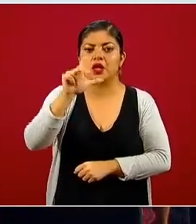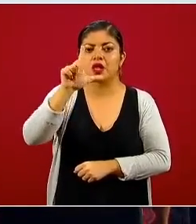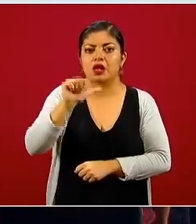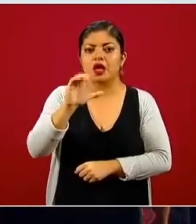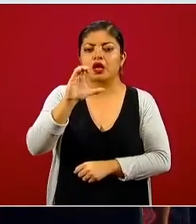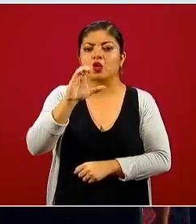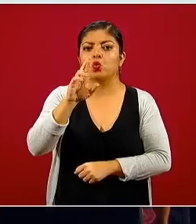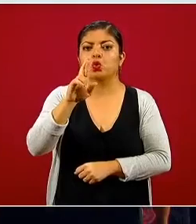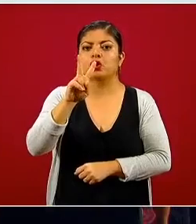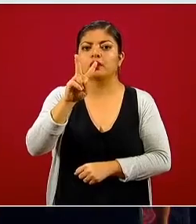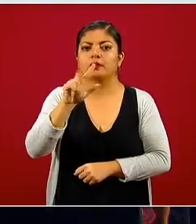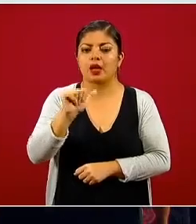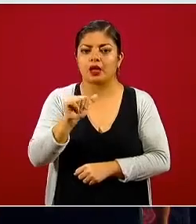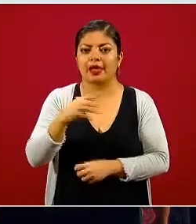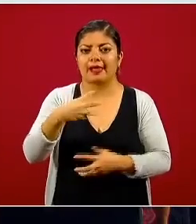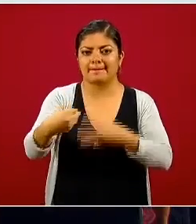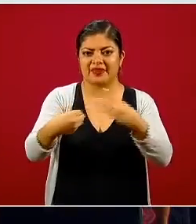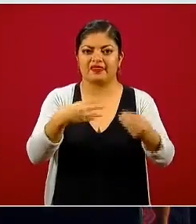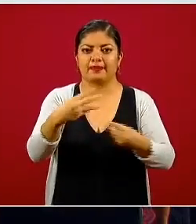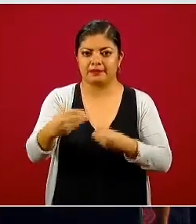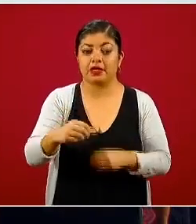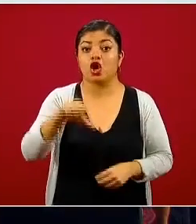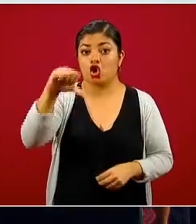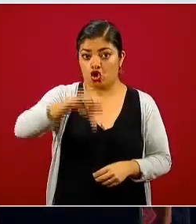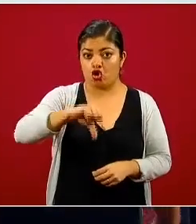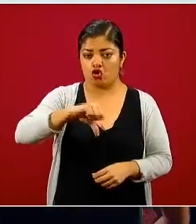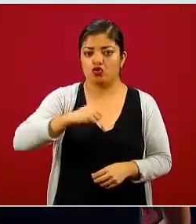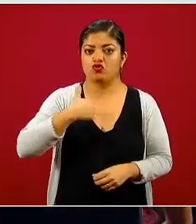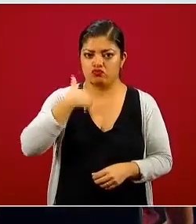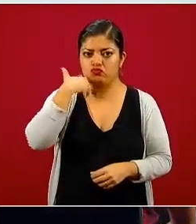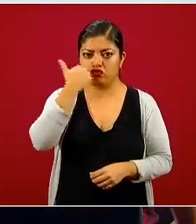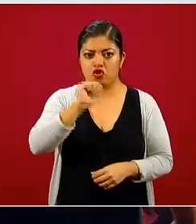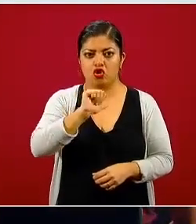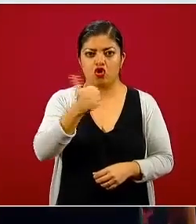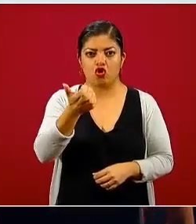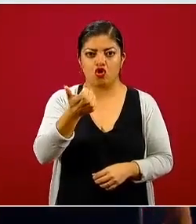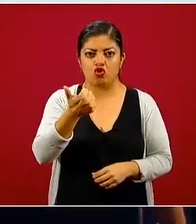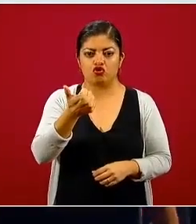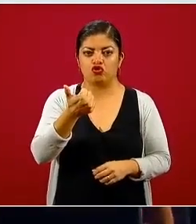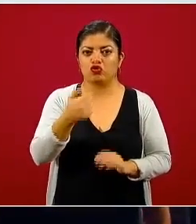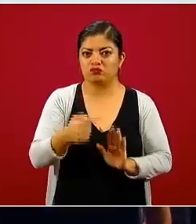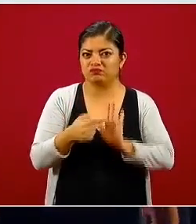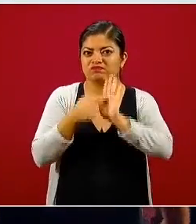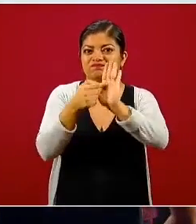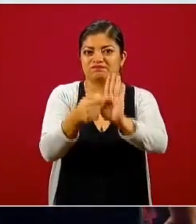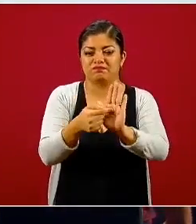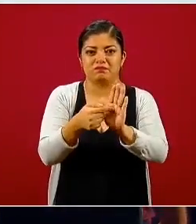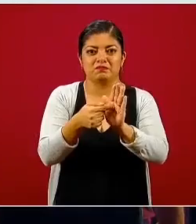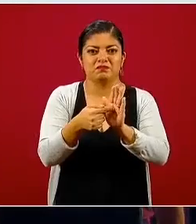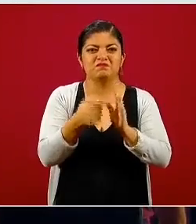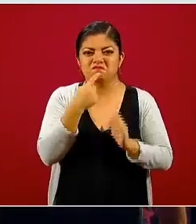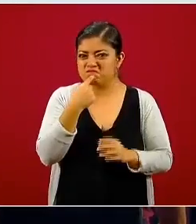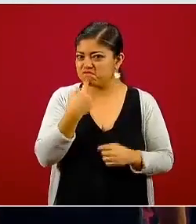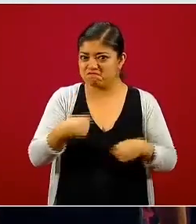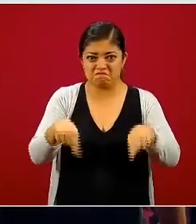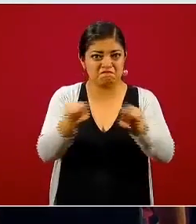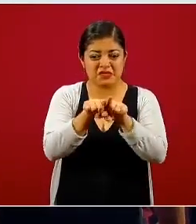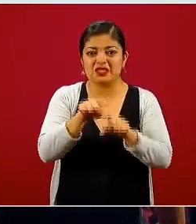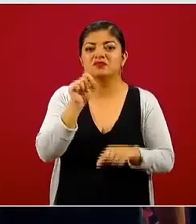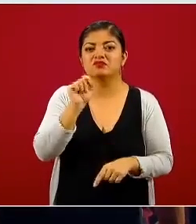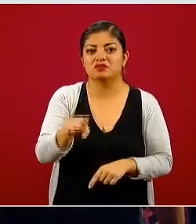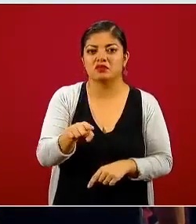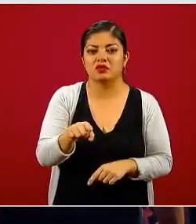epidémica. Hoy hemos decidido presentarles otra visualización del mismo fenómeno, que